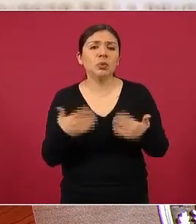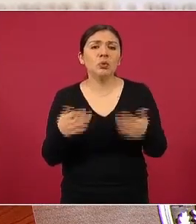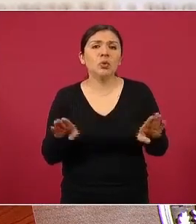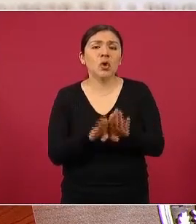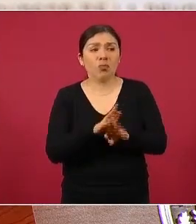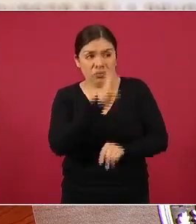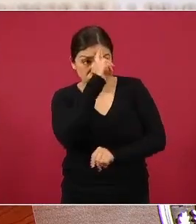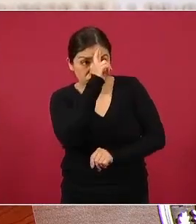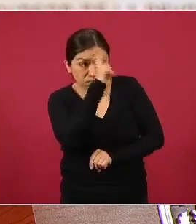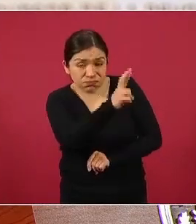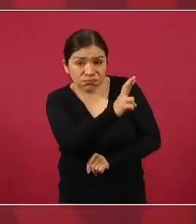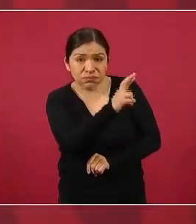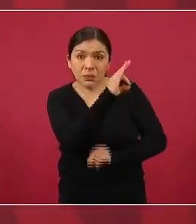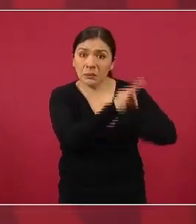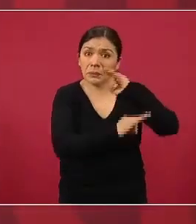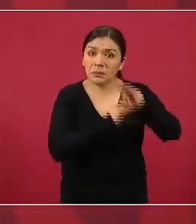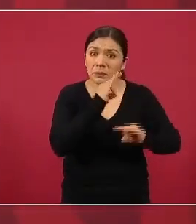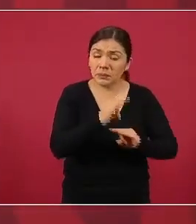con privilegios